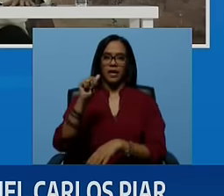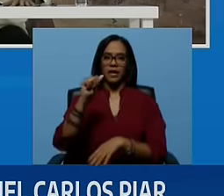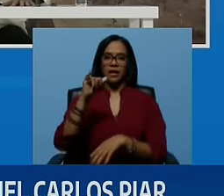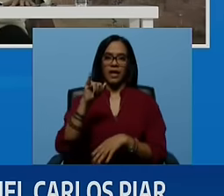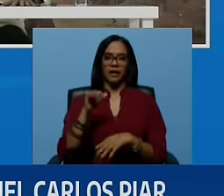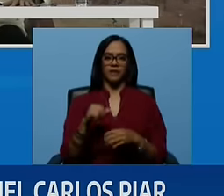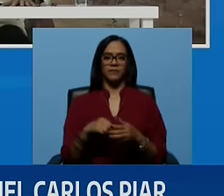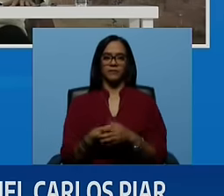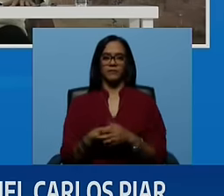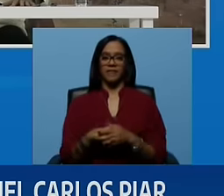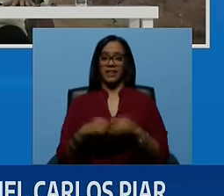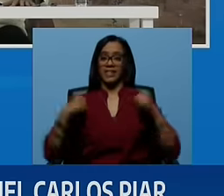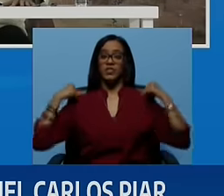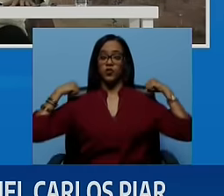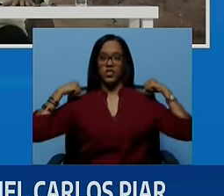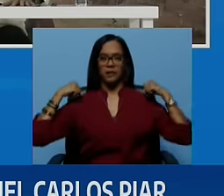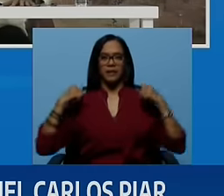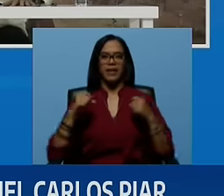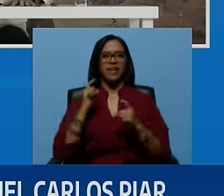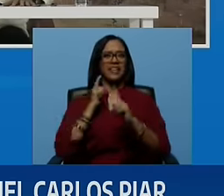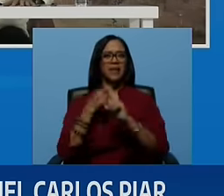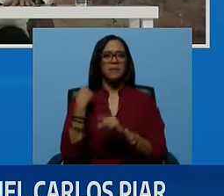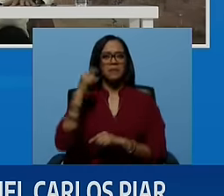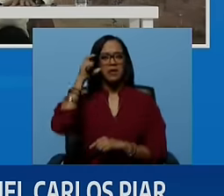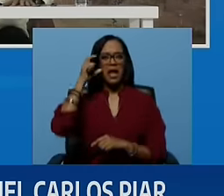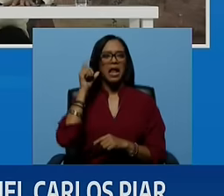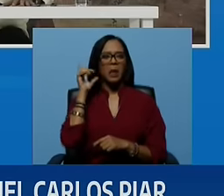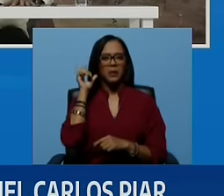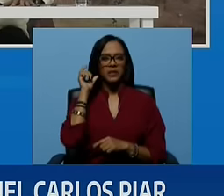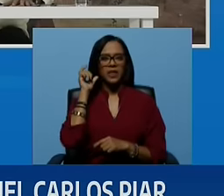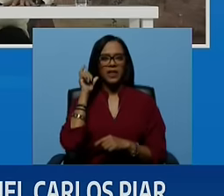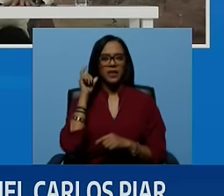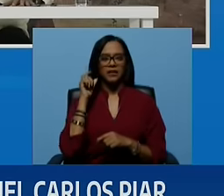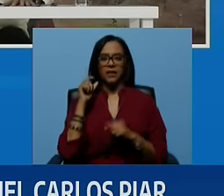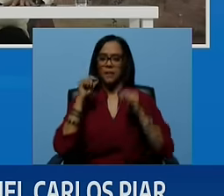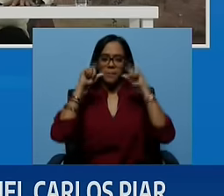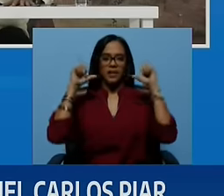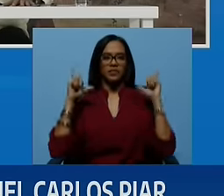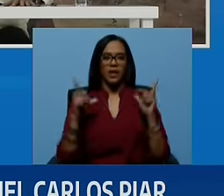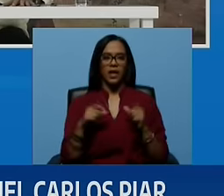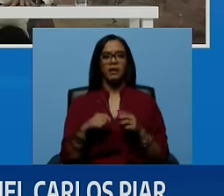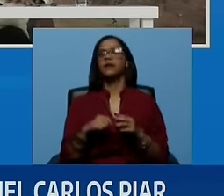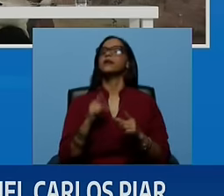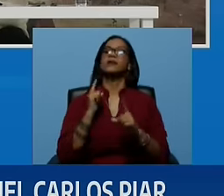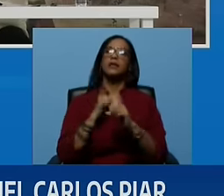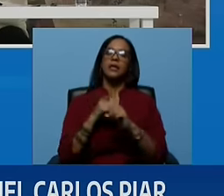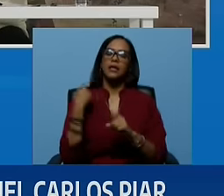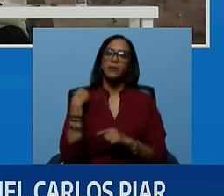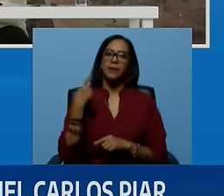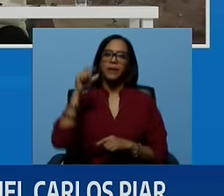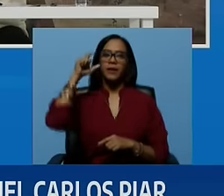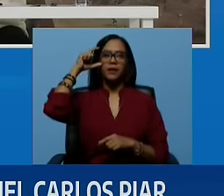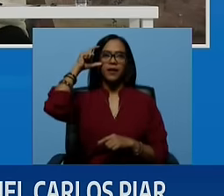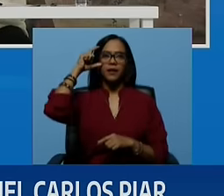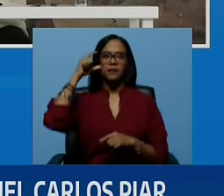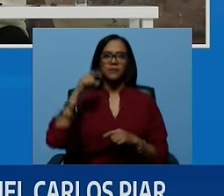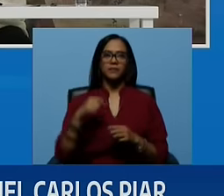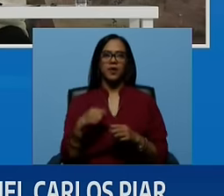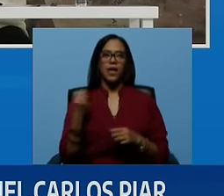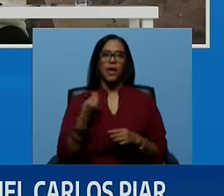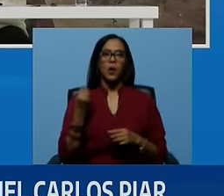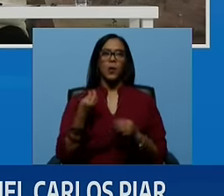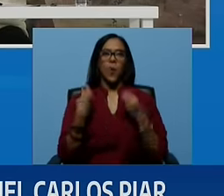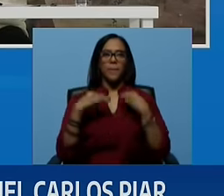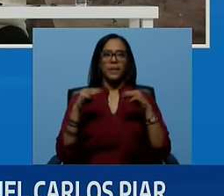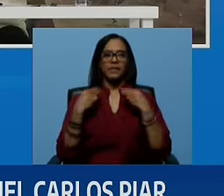indestructible y desde el primer día que la escuché impresionante desde el primer día es como un